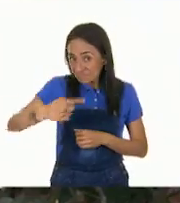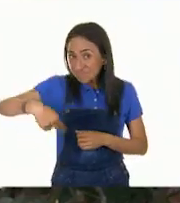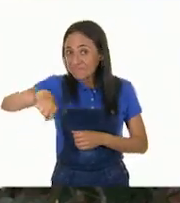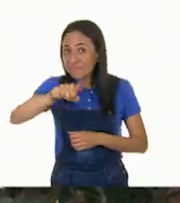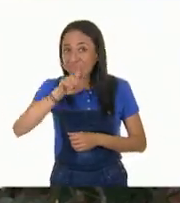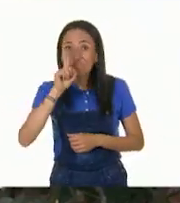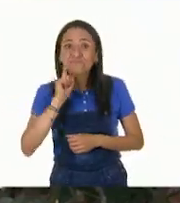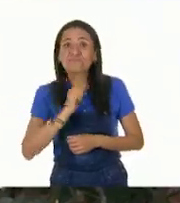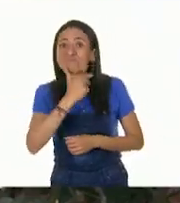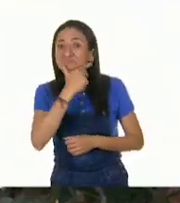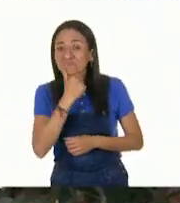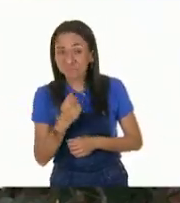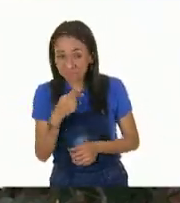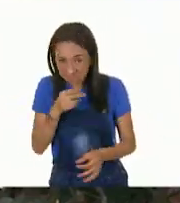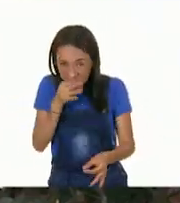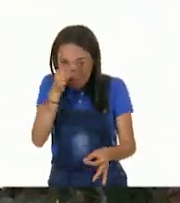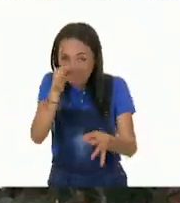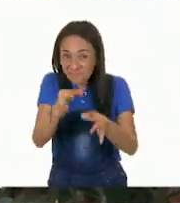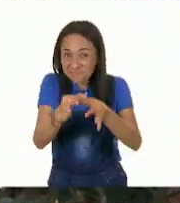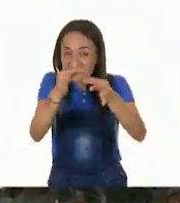louis 2